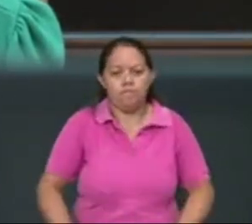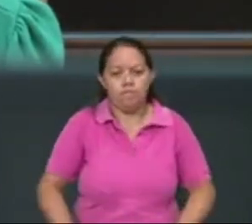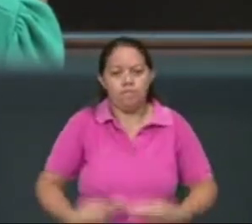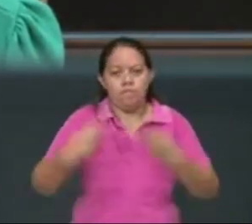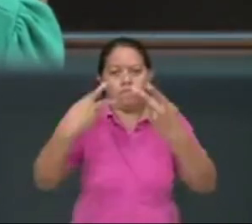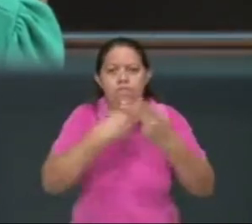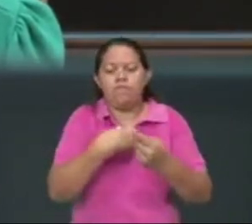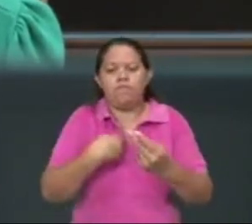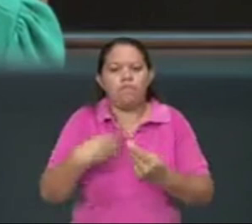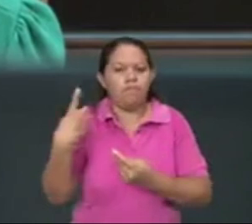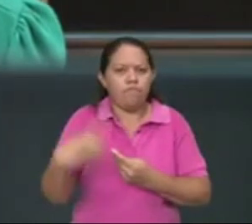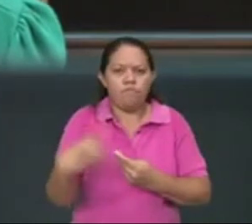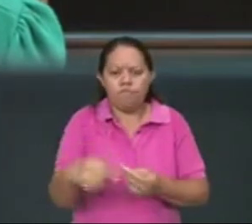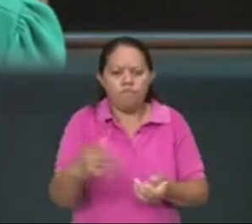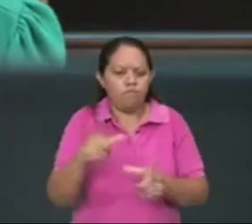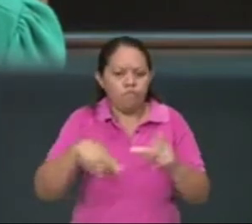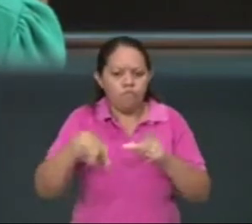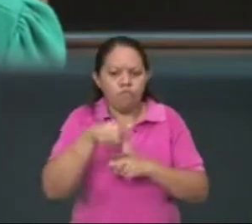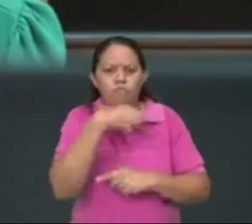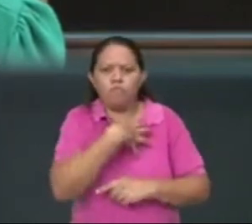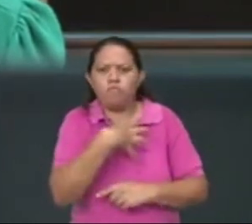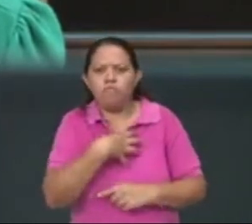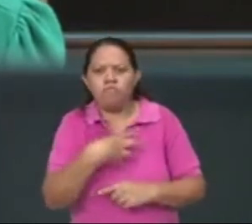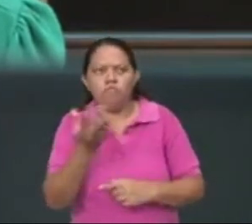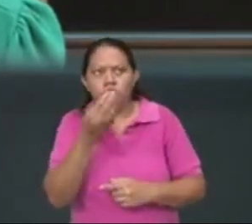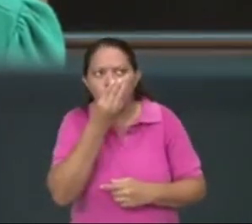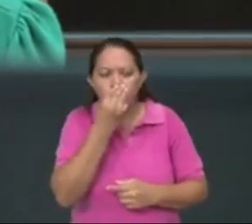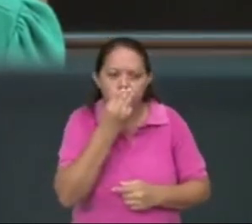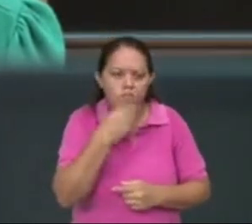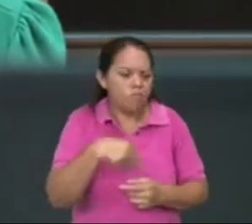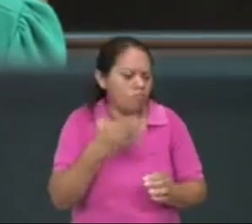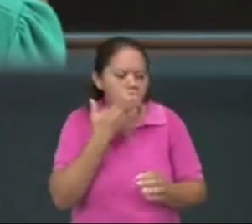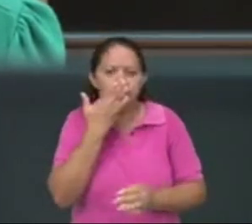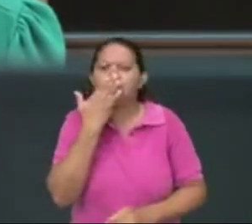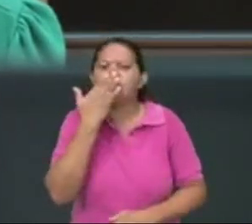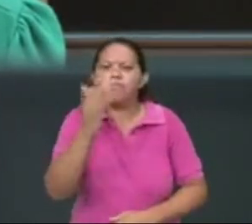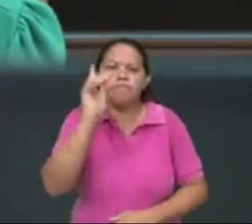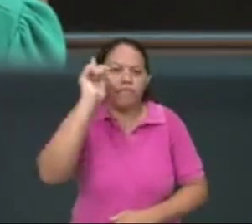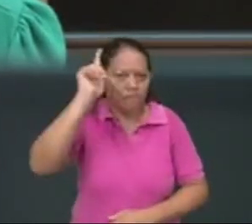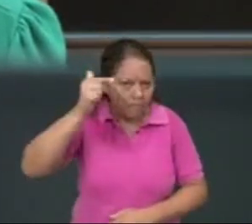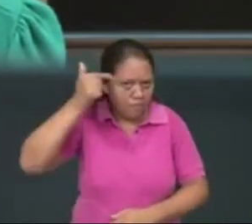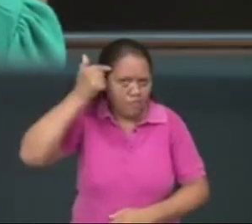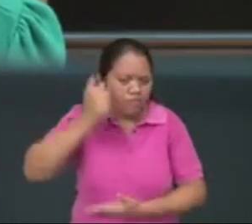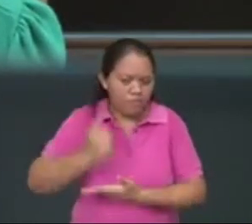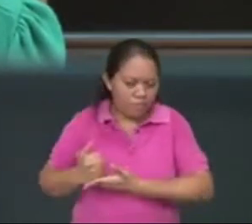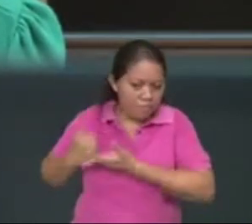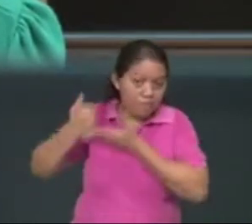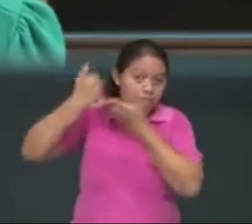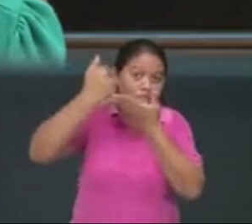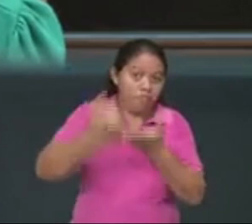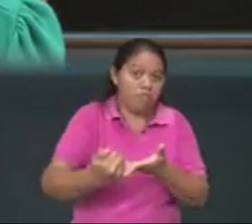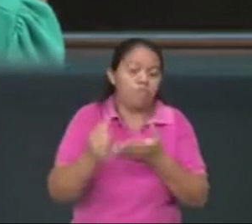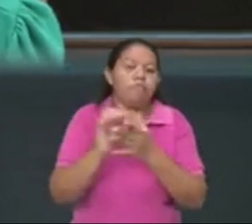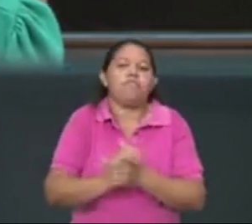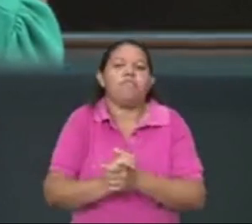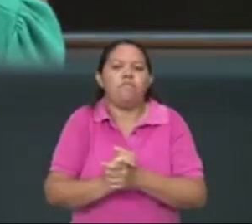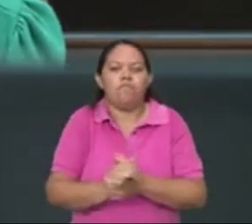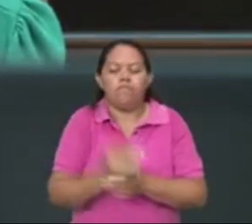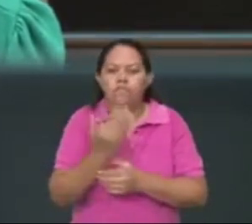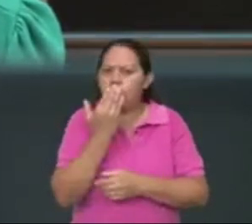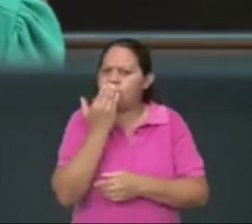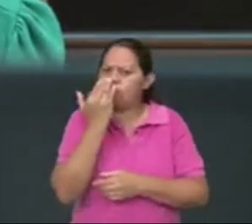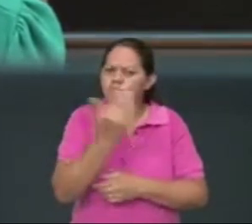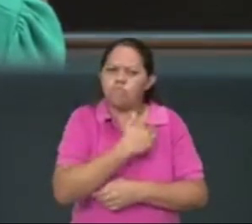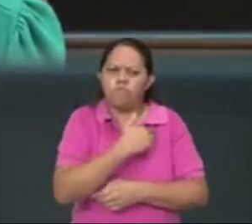desarrollo sin importar su origen étnico. Nuestro buen gobierno, a través de sus instituciones, asegura